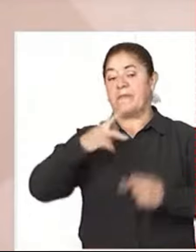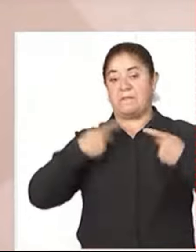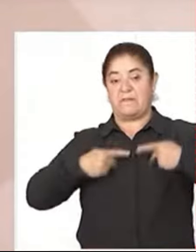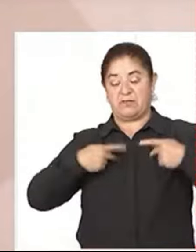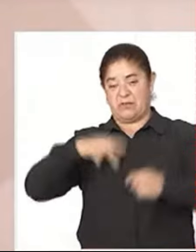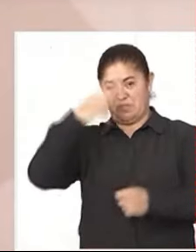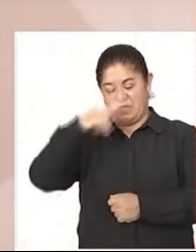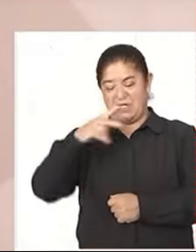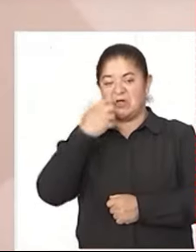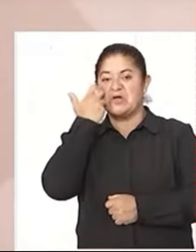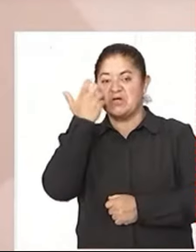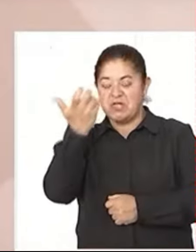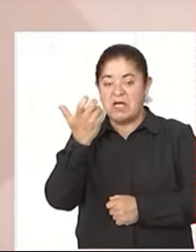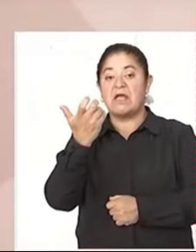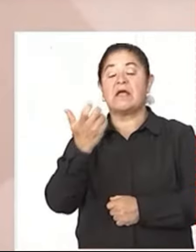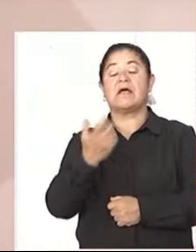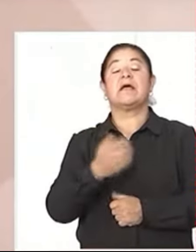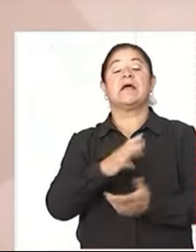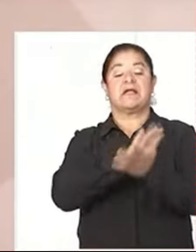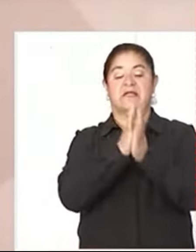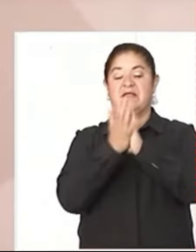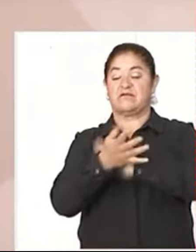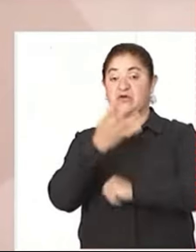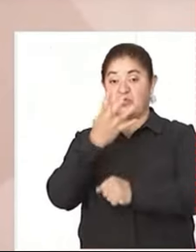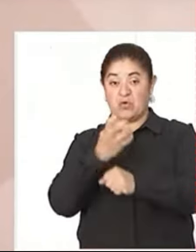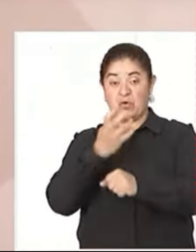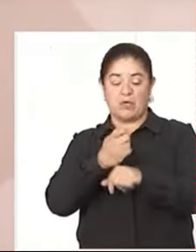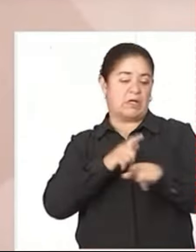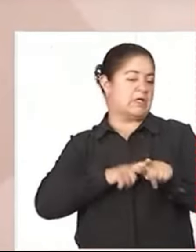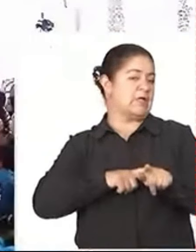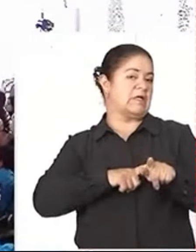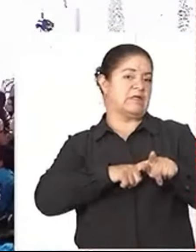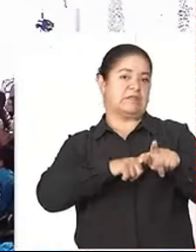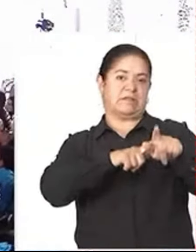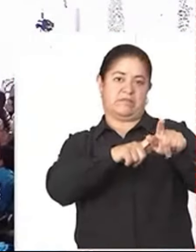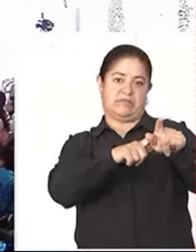continúe la cuarta transformación de la vida pública